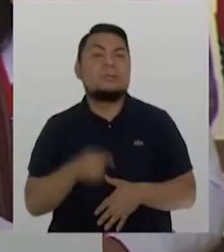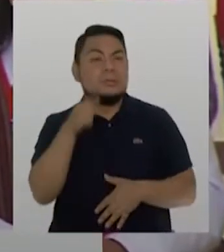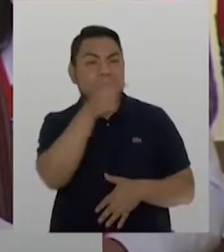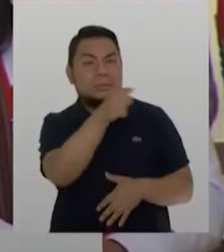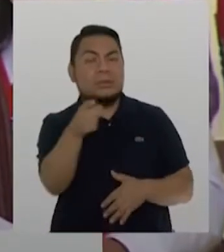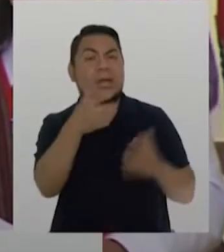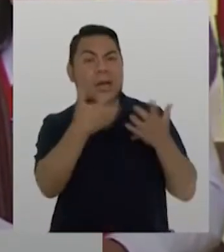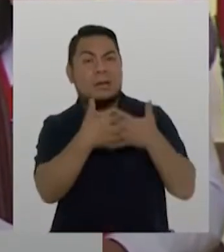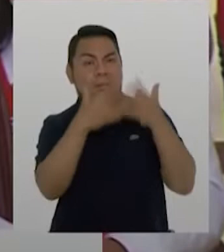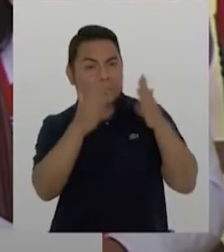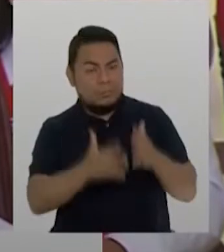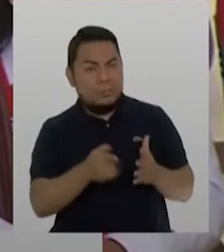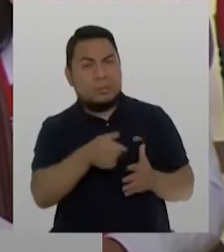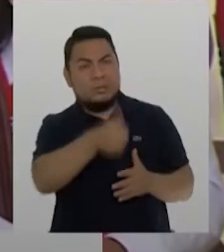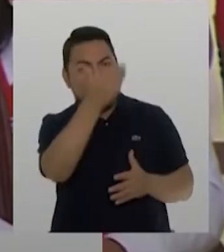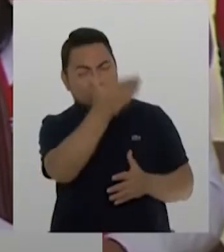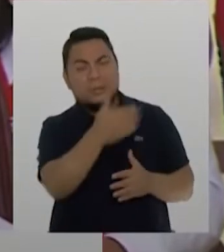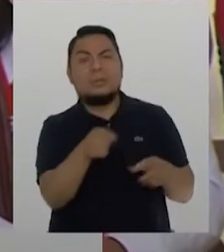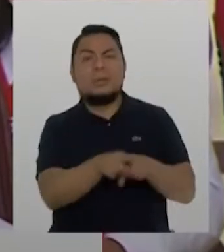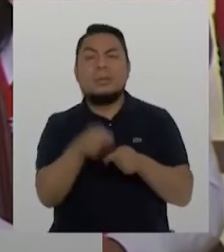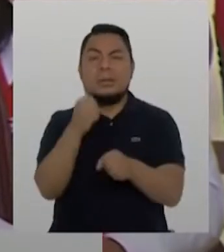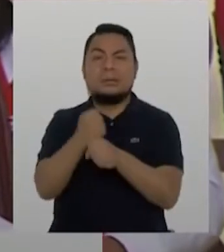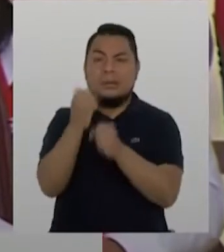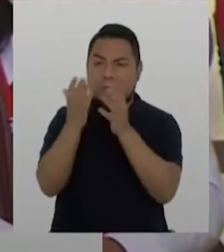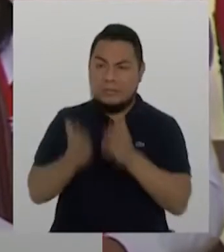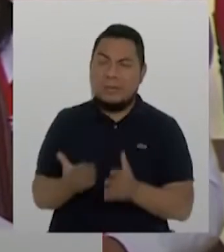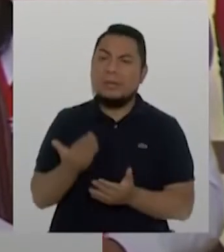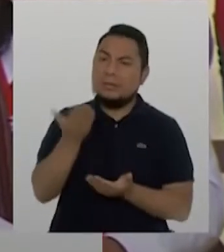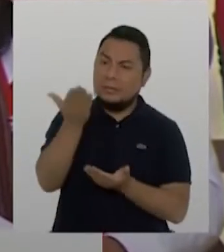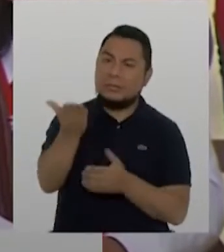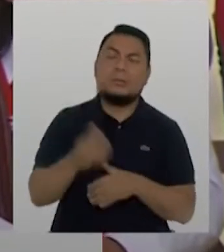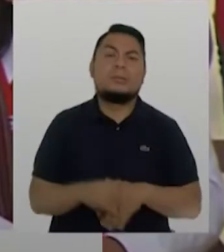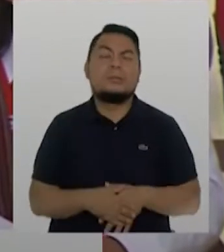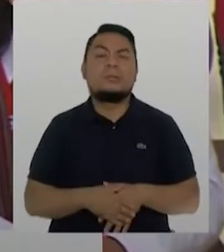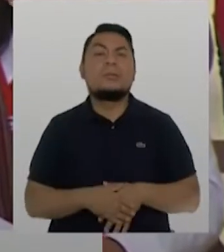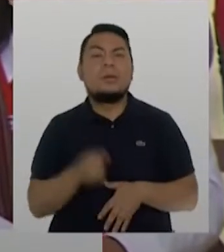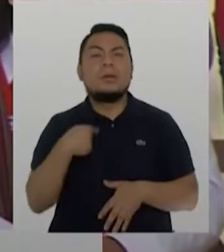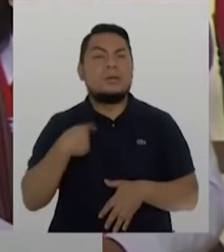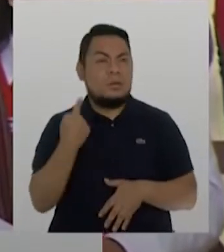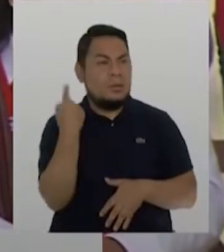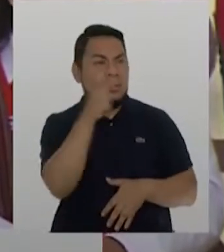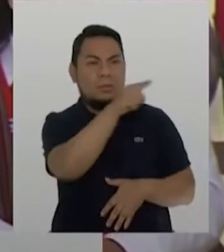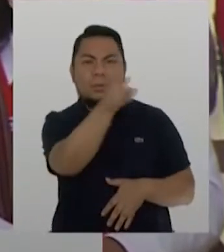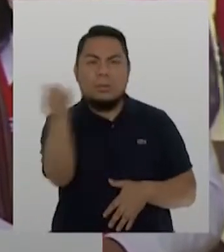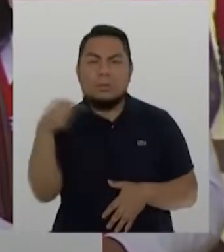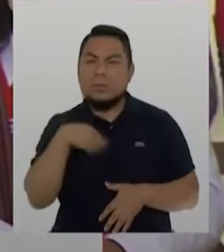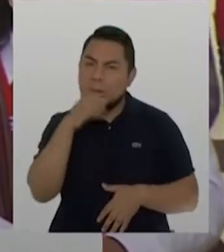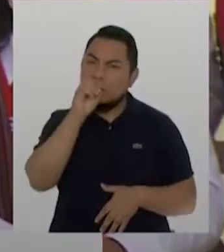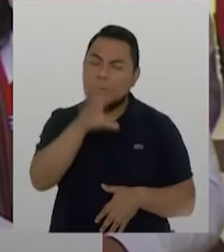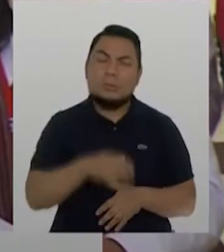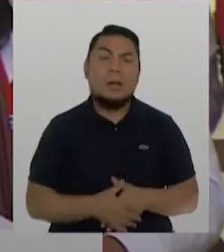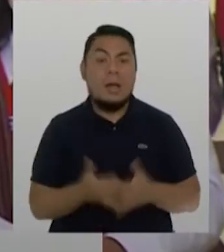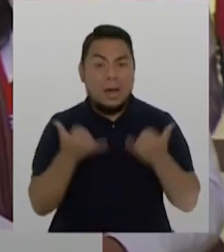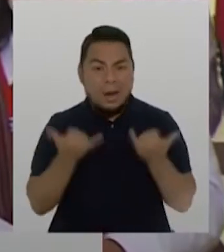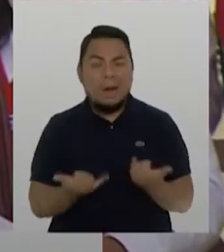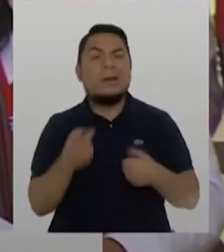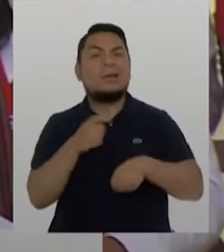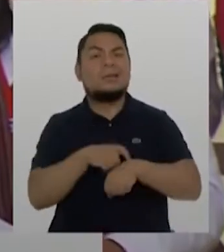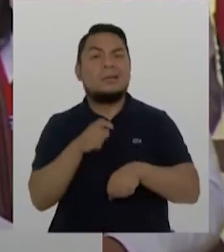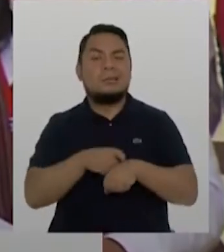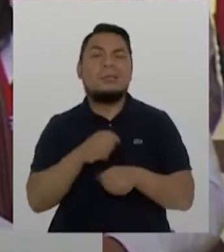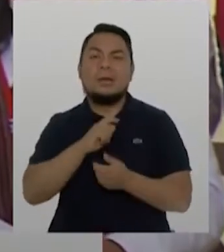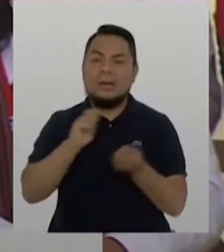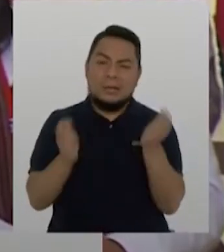los empresarios a los trabajadores para decirles que ahora es el tiempo de la